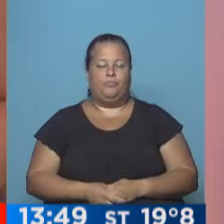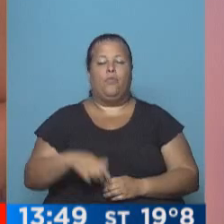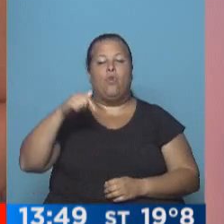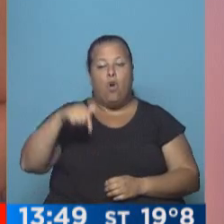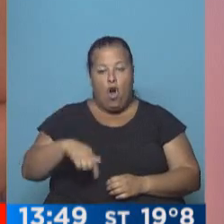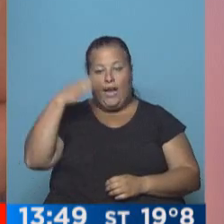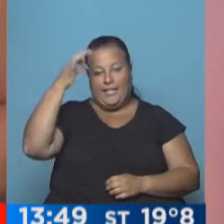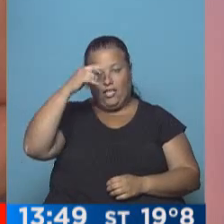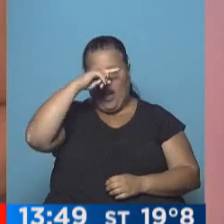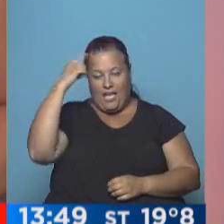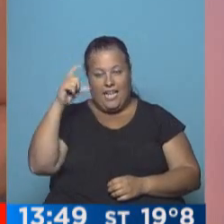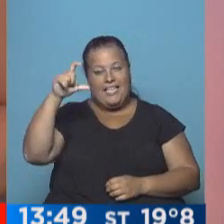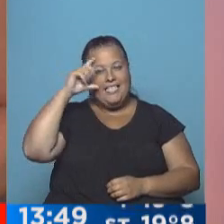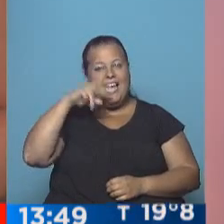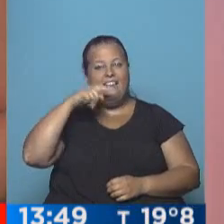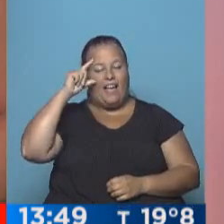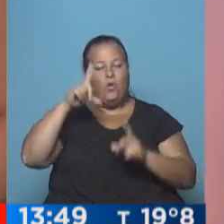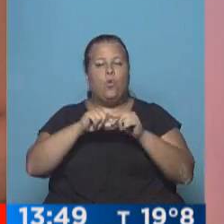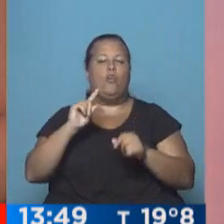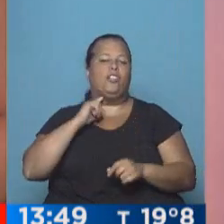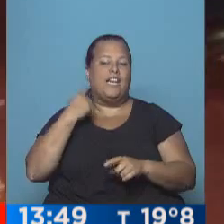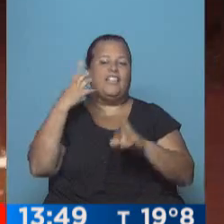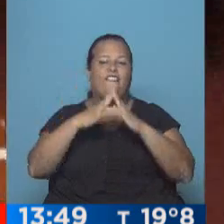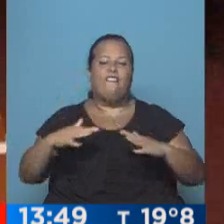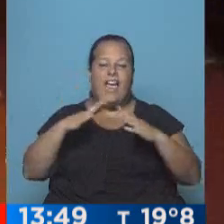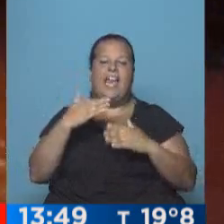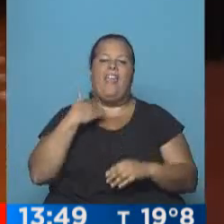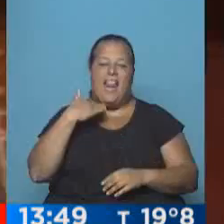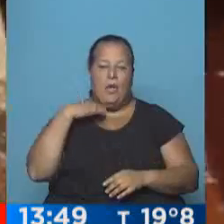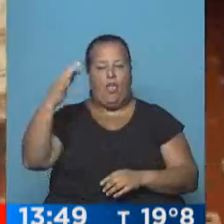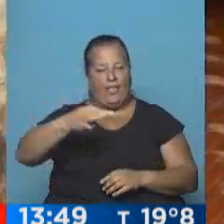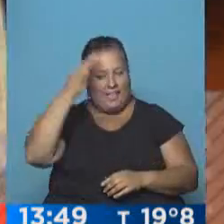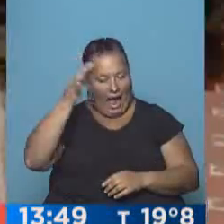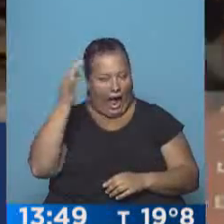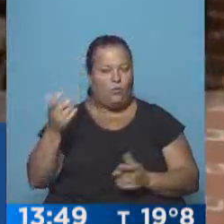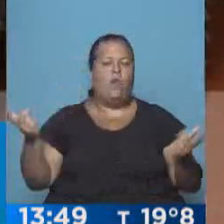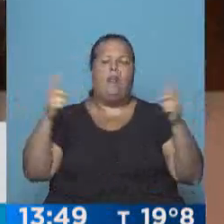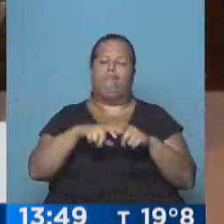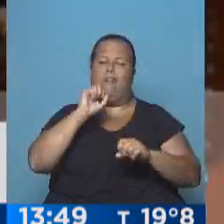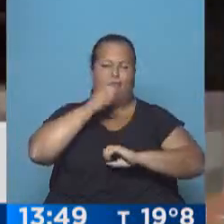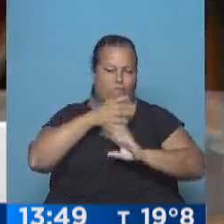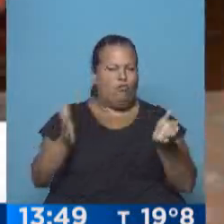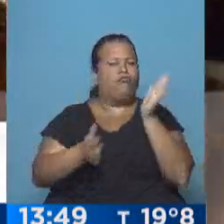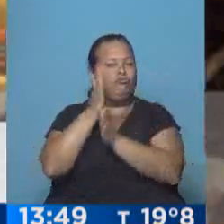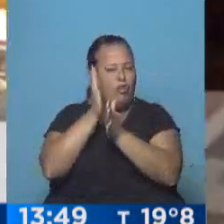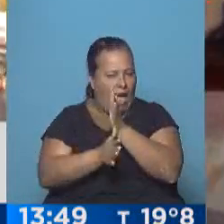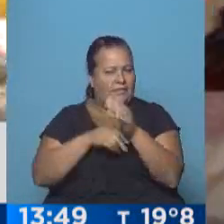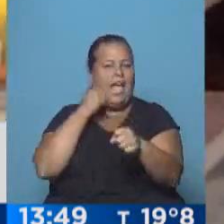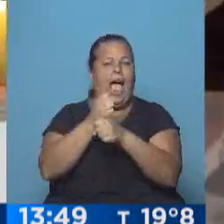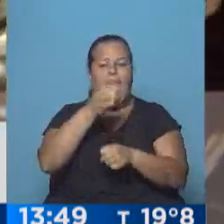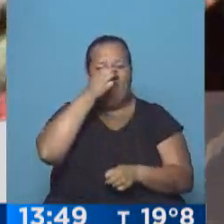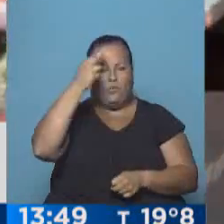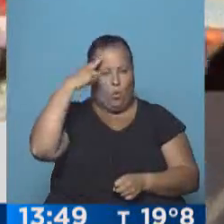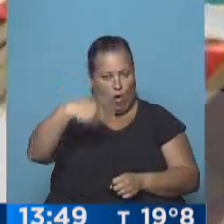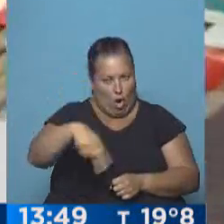Hoy comienza en el Teatro Nacional Cervantes la 13ª edición de la Feria del Libro Teatral, un encuentro fantástico, gratis, hasta el 29 de